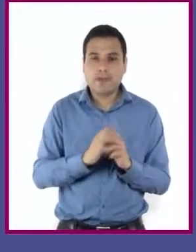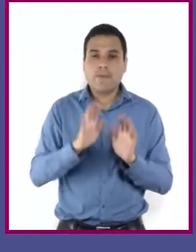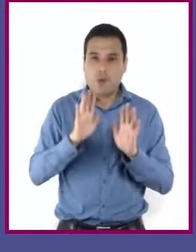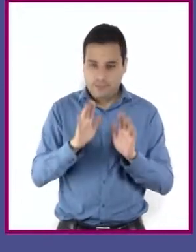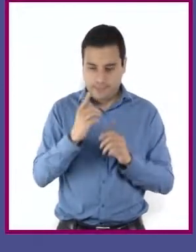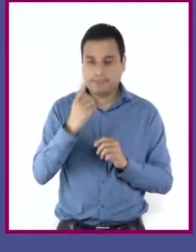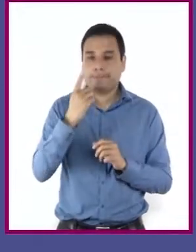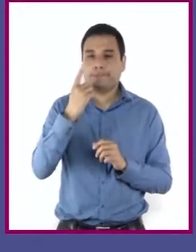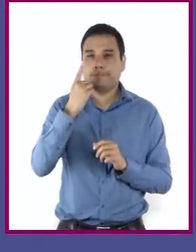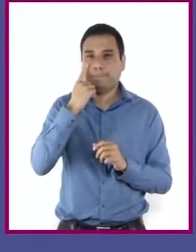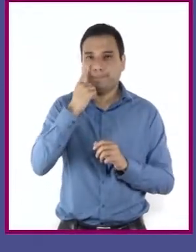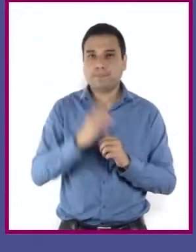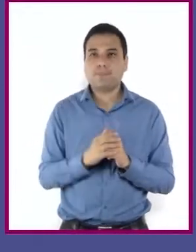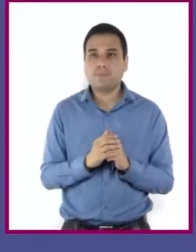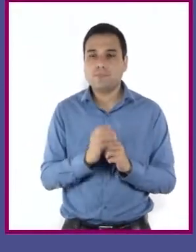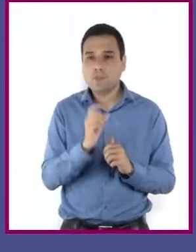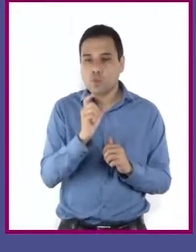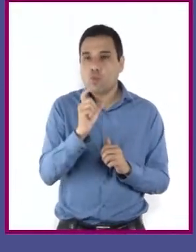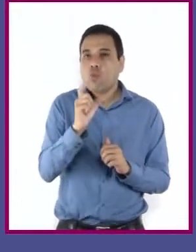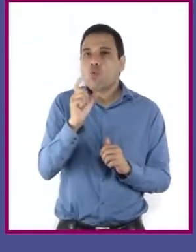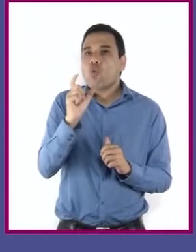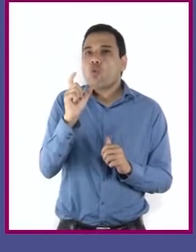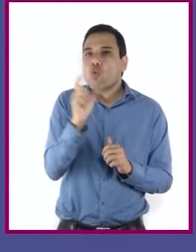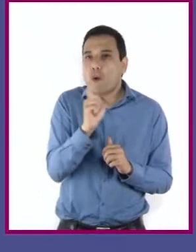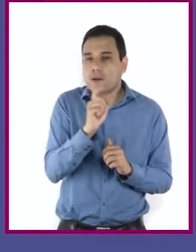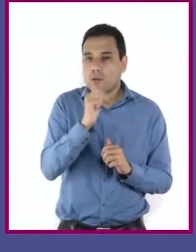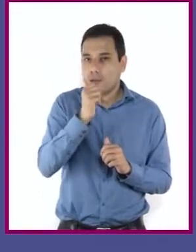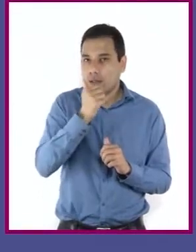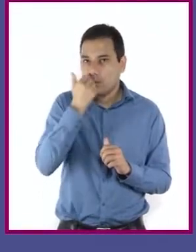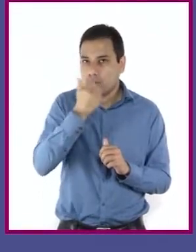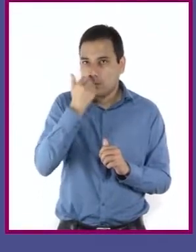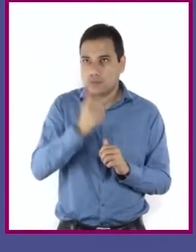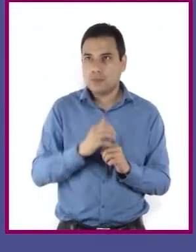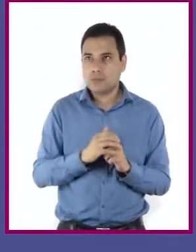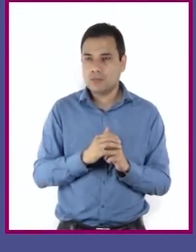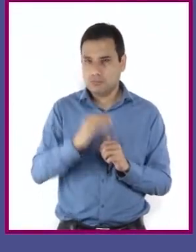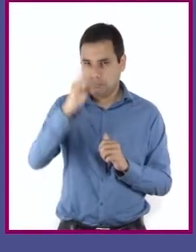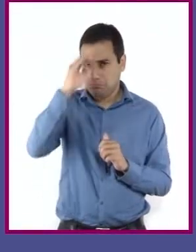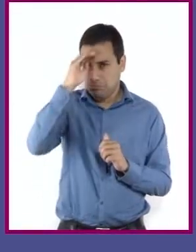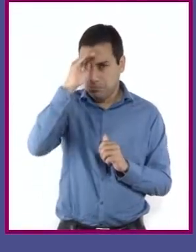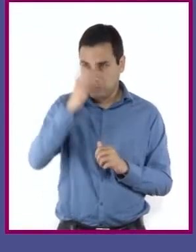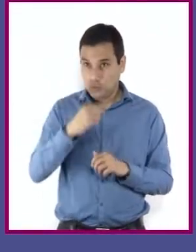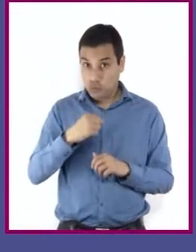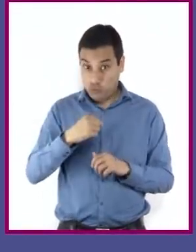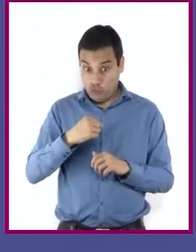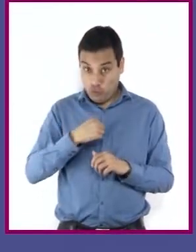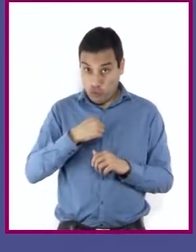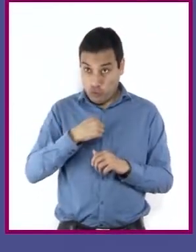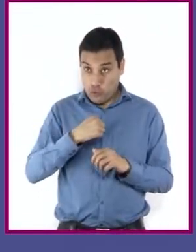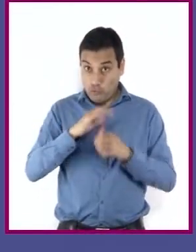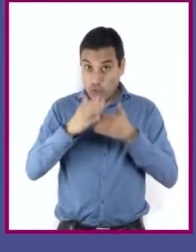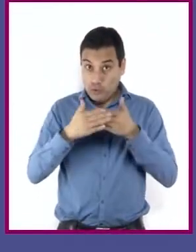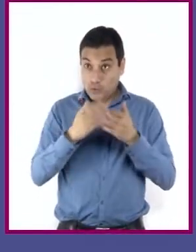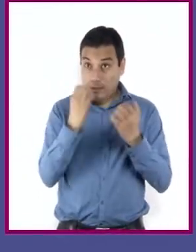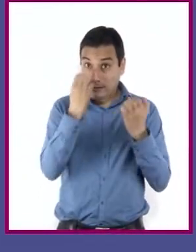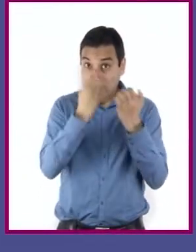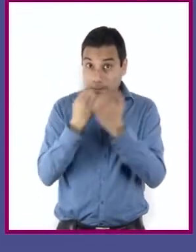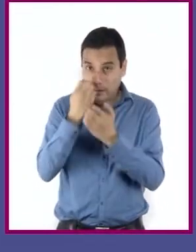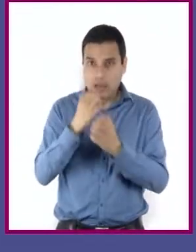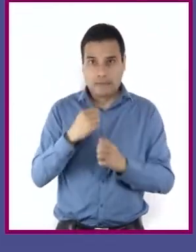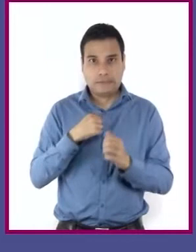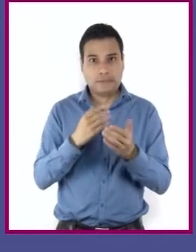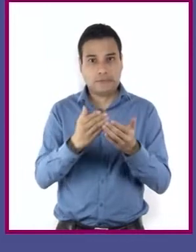de la moneda. Cuando un alumno escucha que va a ser evaluado, es probable que se ponga a estudiar mucho para que el día del